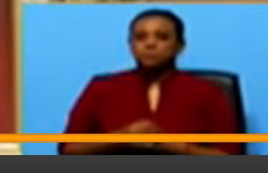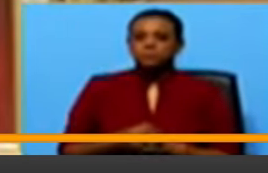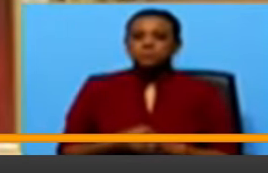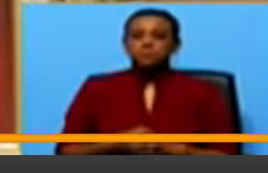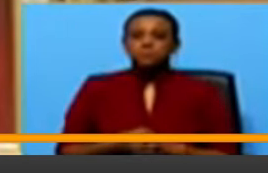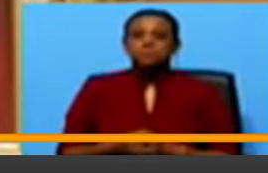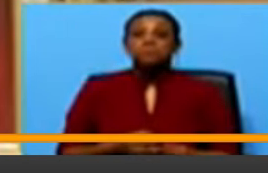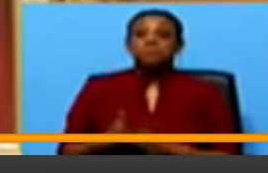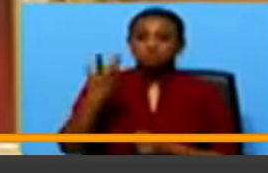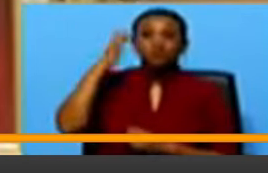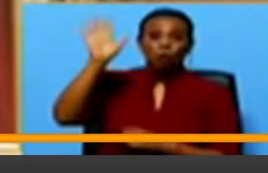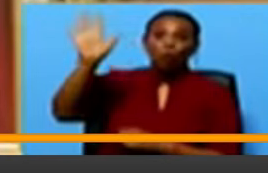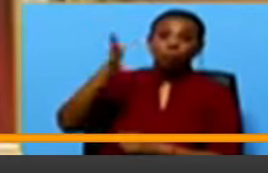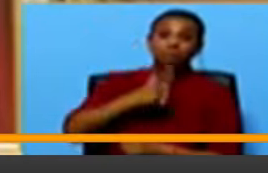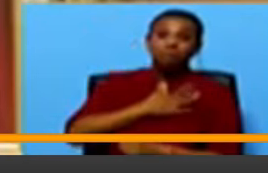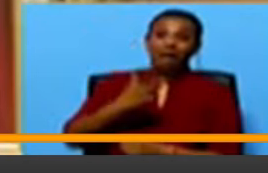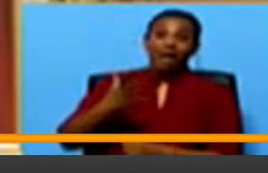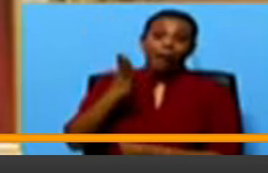Le tocó,